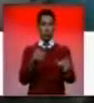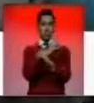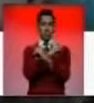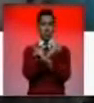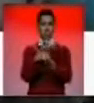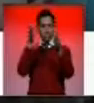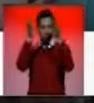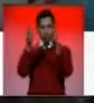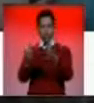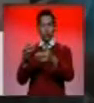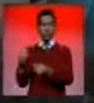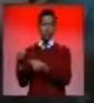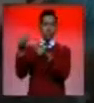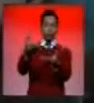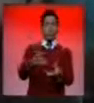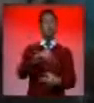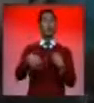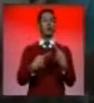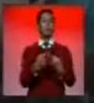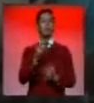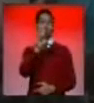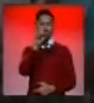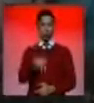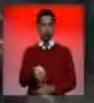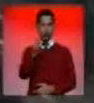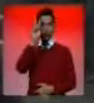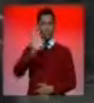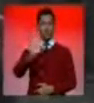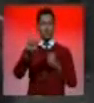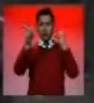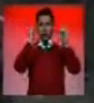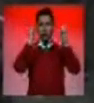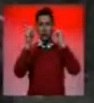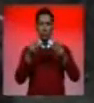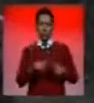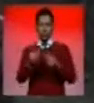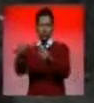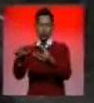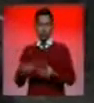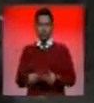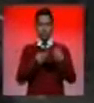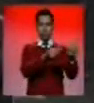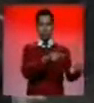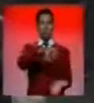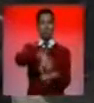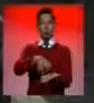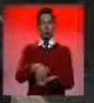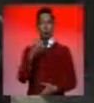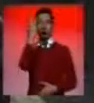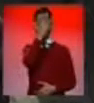sean entregadas en los próximos 2 meses en Atacames, provincia de Esmeraldas. Emilio Zamora, Gama Noticias.